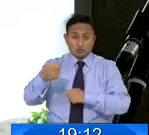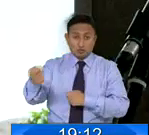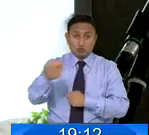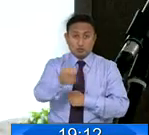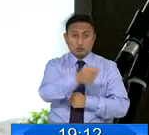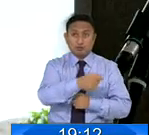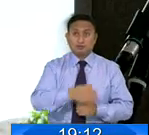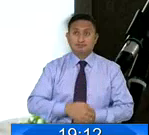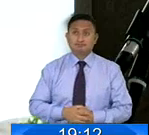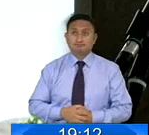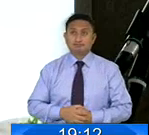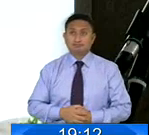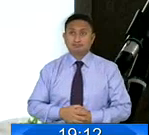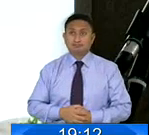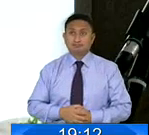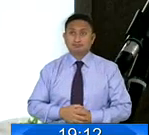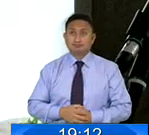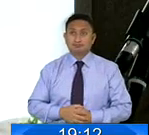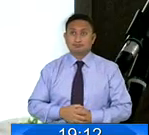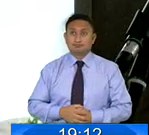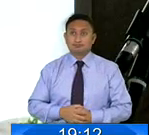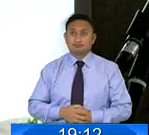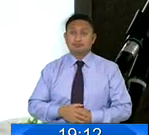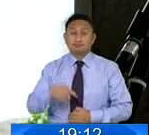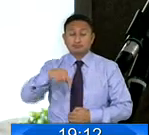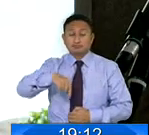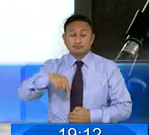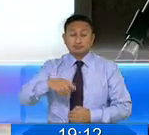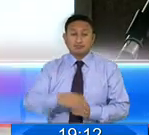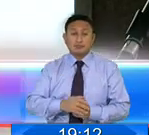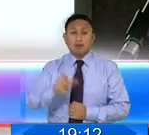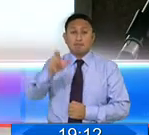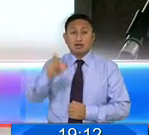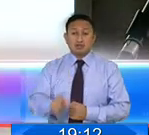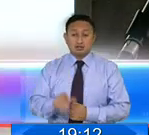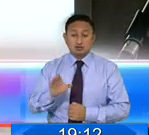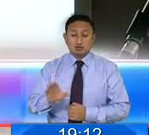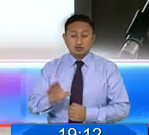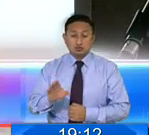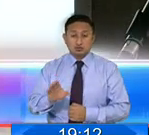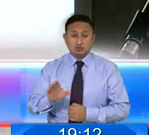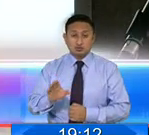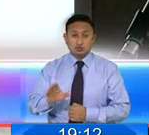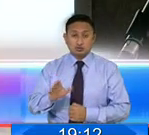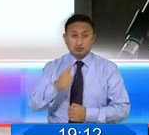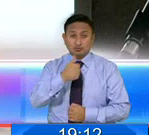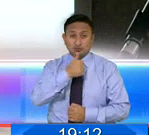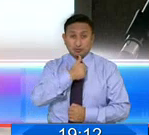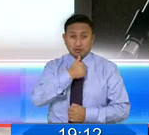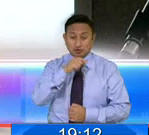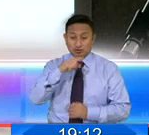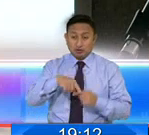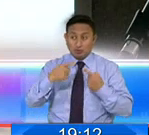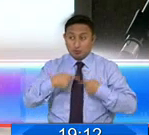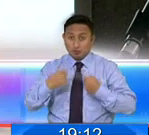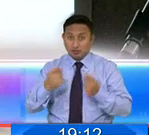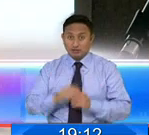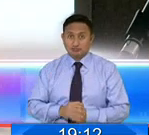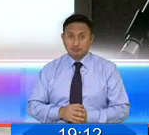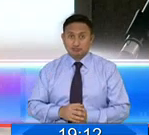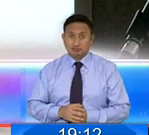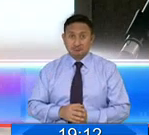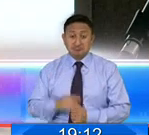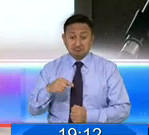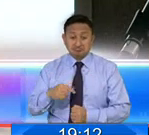La confidencialidad de la historia clínica del paciente es algo que no se puede divulgar. A medida que